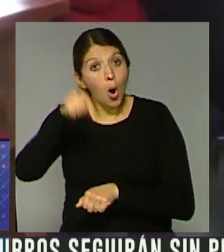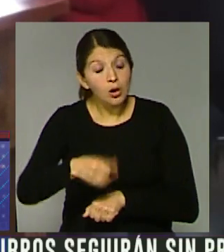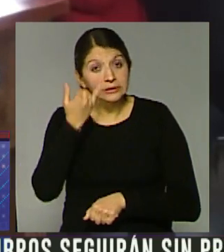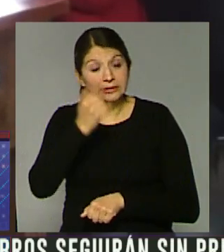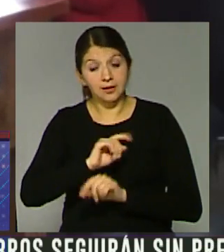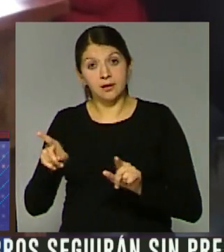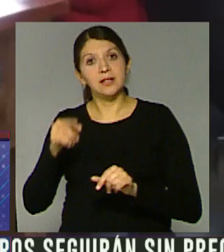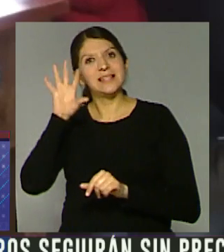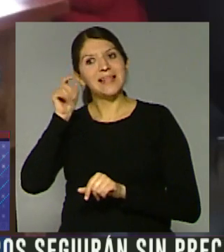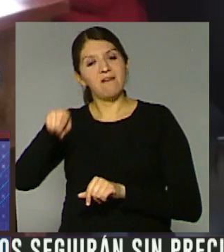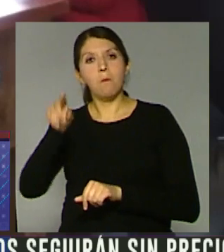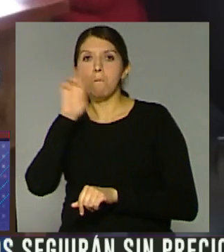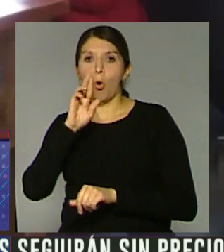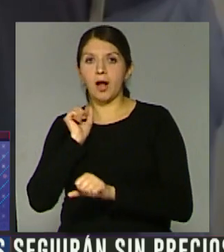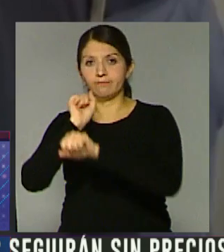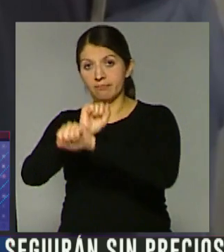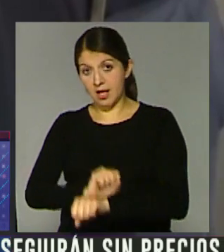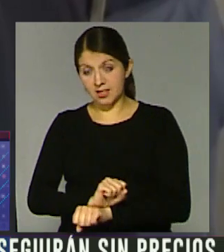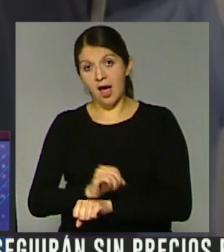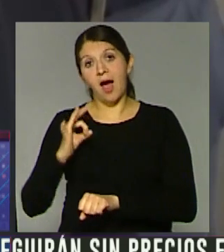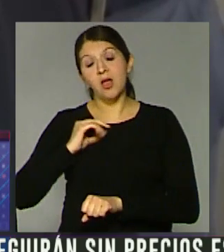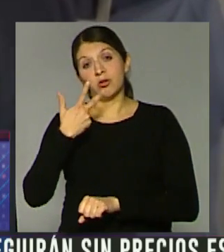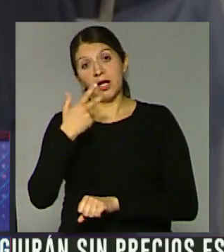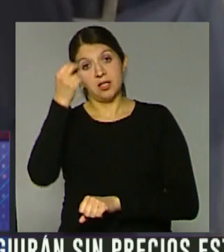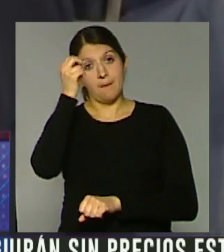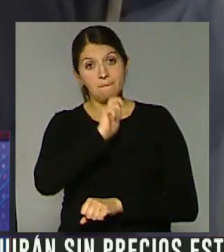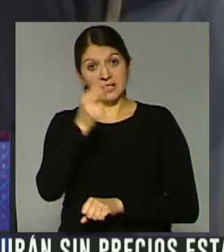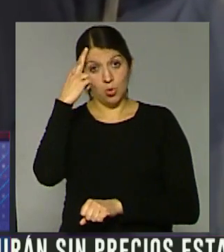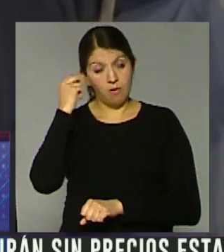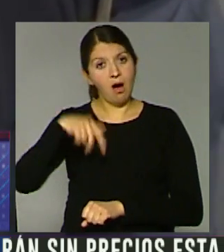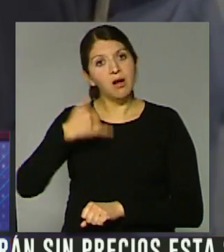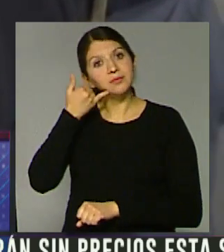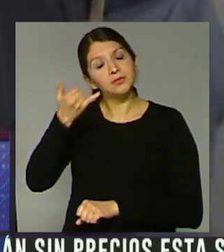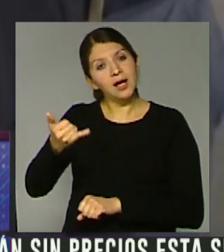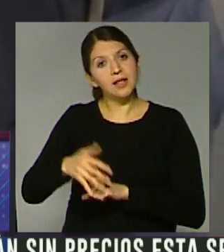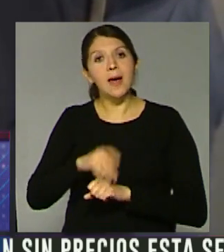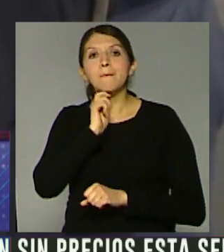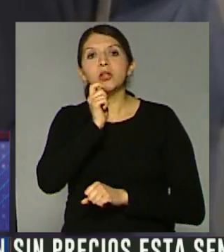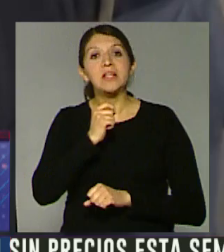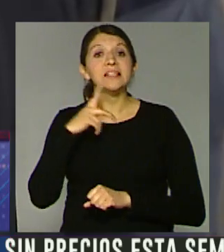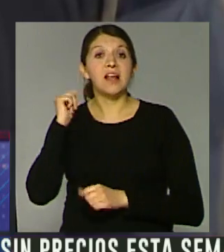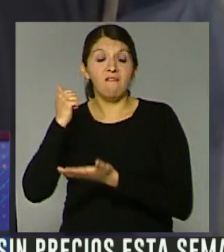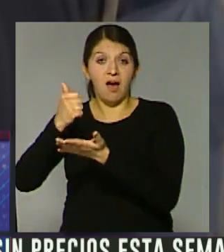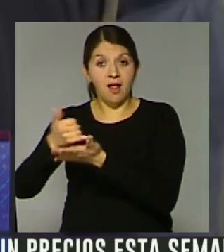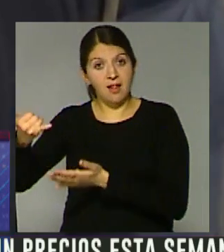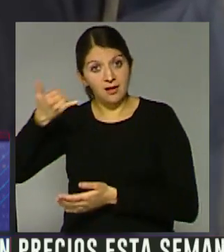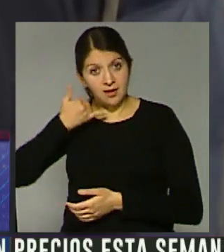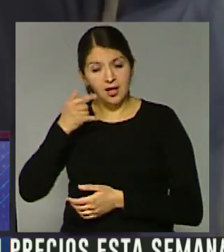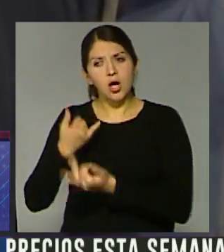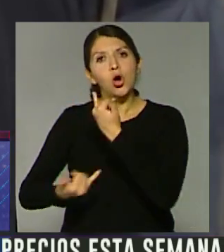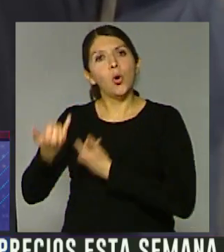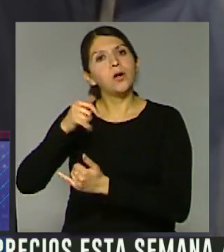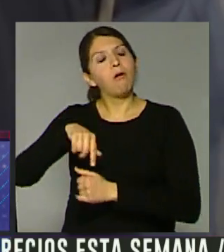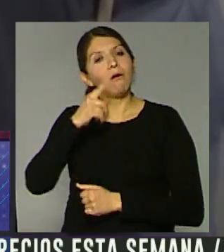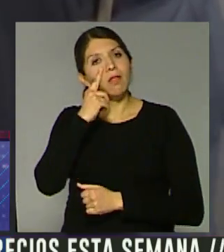y 9 meses, pero para aclararnos un poco el panorama, vamos a hablar con un periodista de San Rafael. Es así, Aldo Ferreira, quien nos va a contar qué sucedía durante la